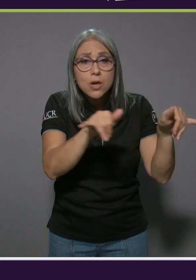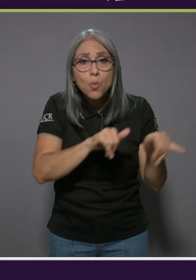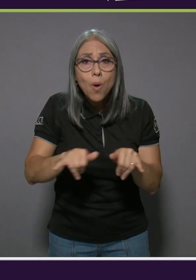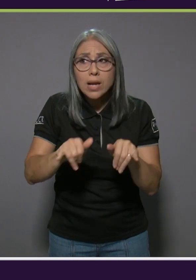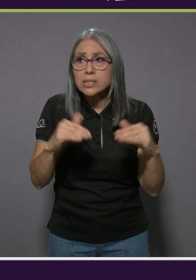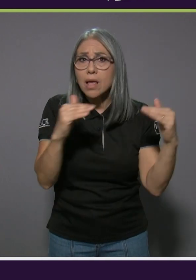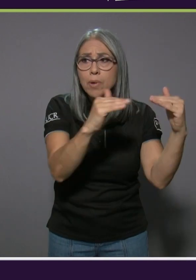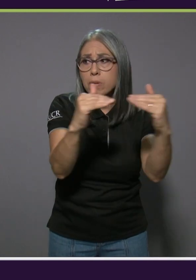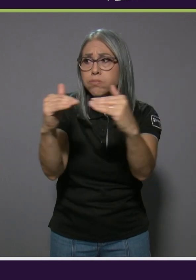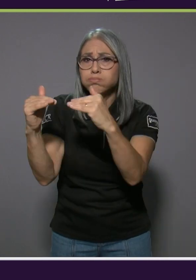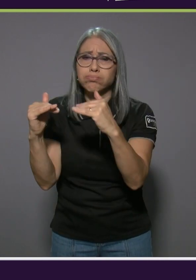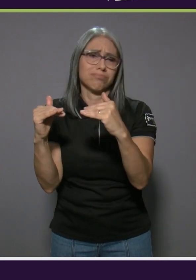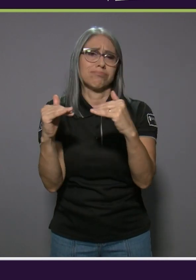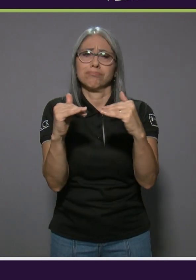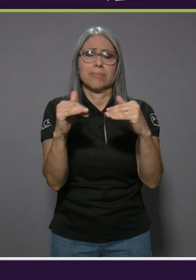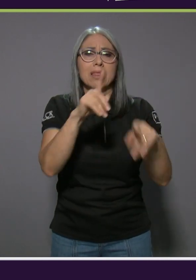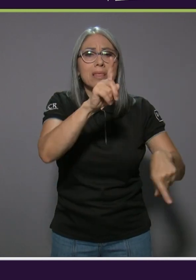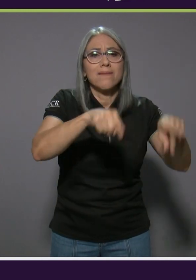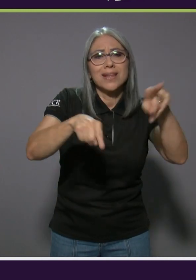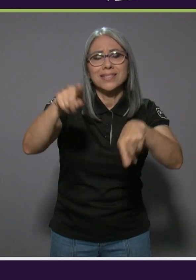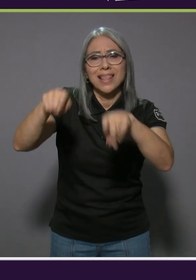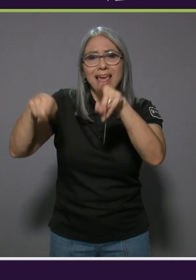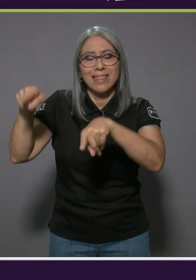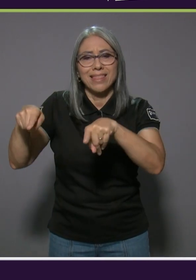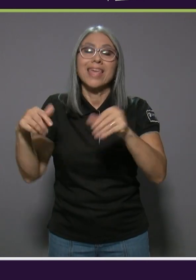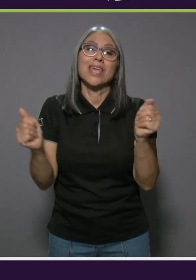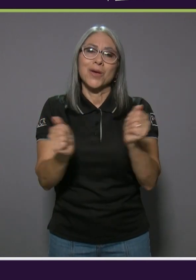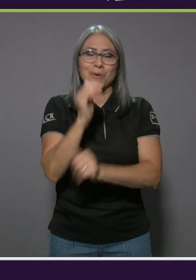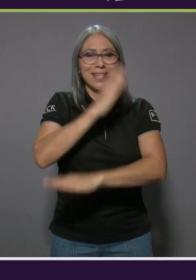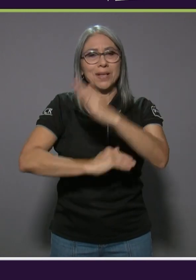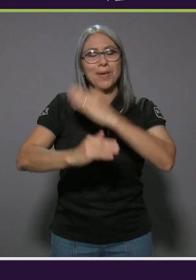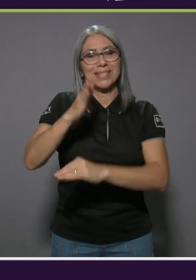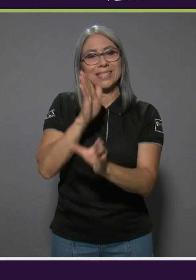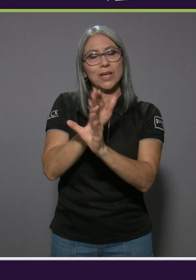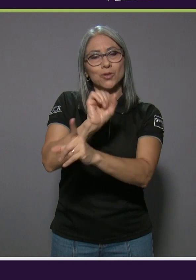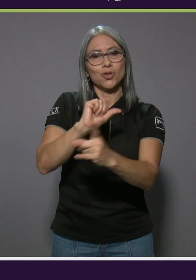y en el caso de las discapacidades psicosociales muchas veces se enfrentan barreras